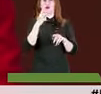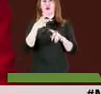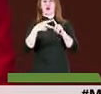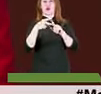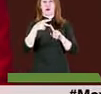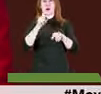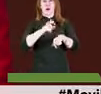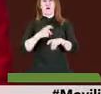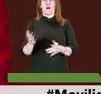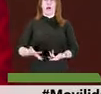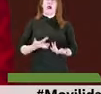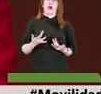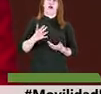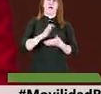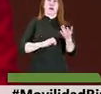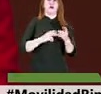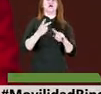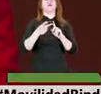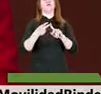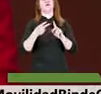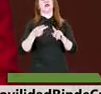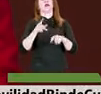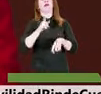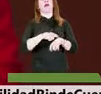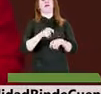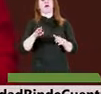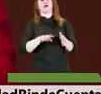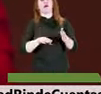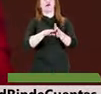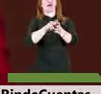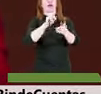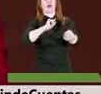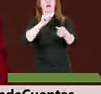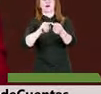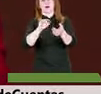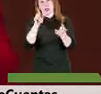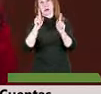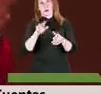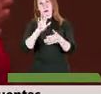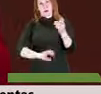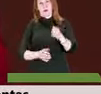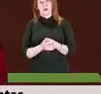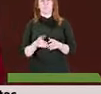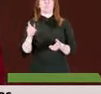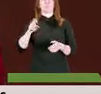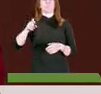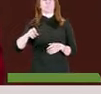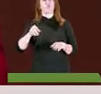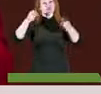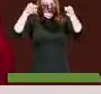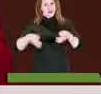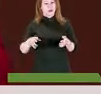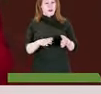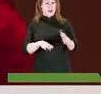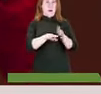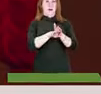tiempo de espera y también reduce el tiempo de viaje de los usuarios. Entonces lo que necesitamos es que las paradas sean efectivas,